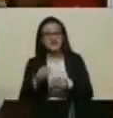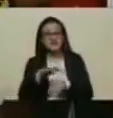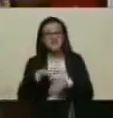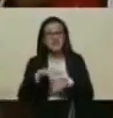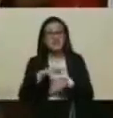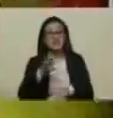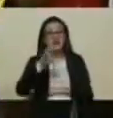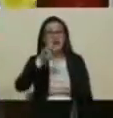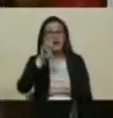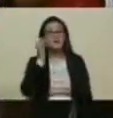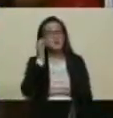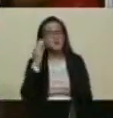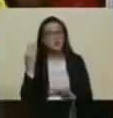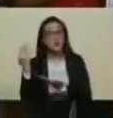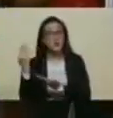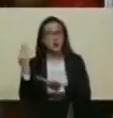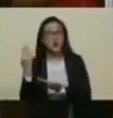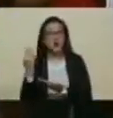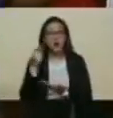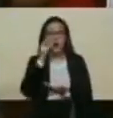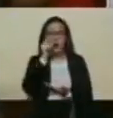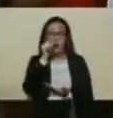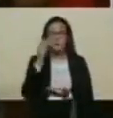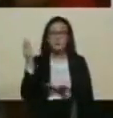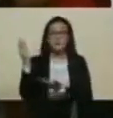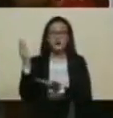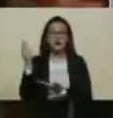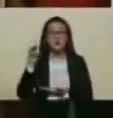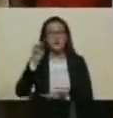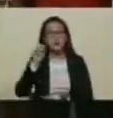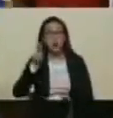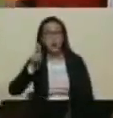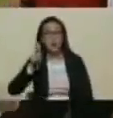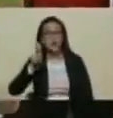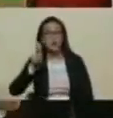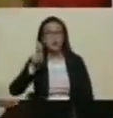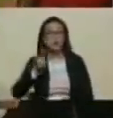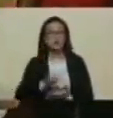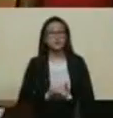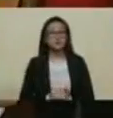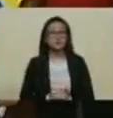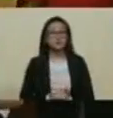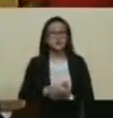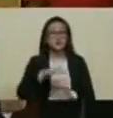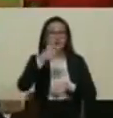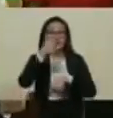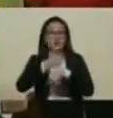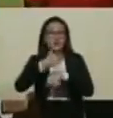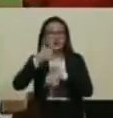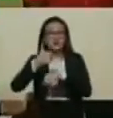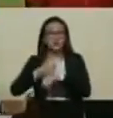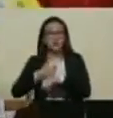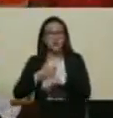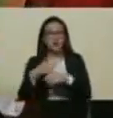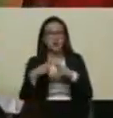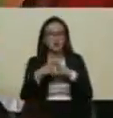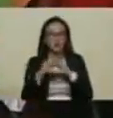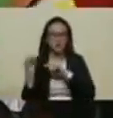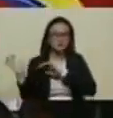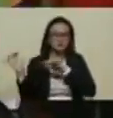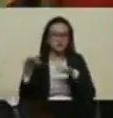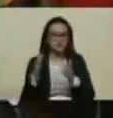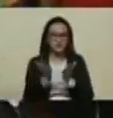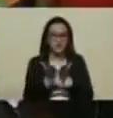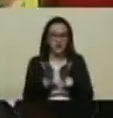Rosángela Orozco, con Alexander Mimó Vargas, con el jefe de la SODI, general Solís Martínez, la directora y todos los alumnos que